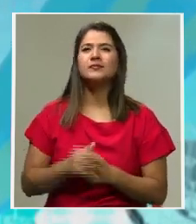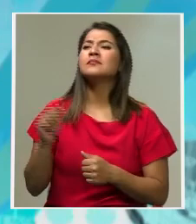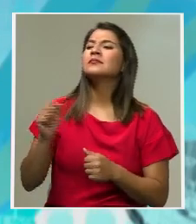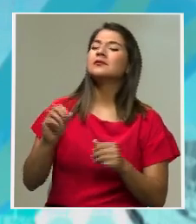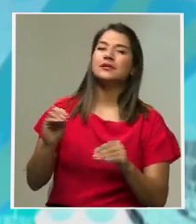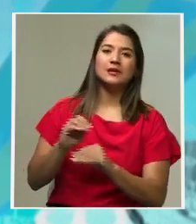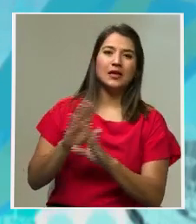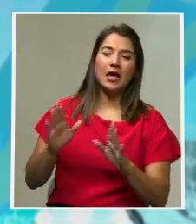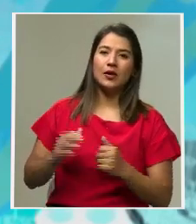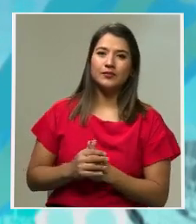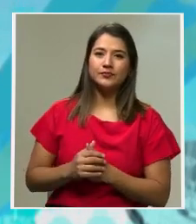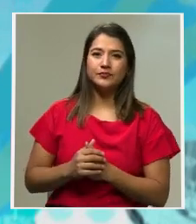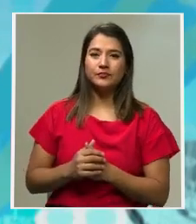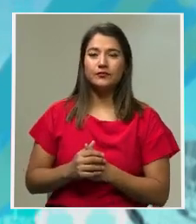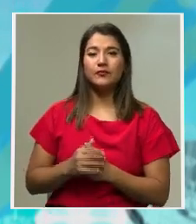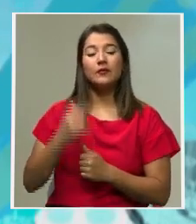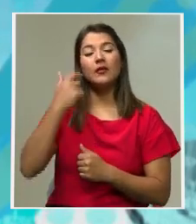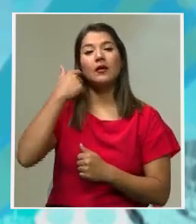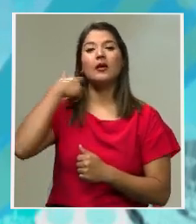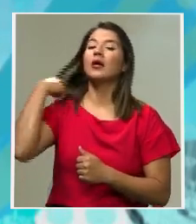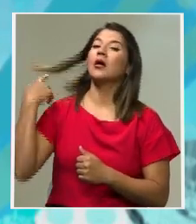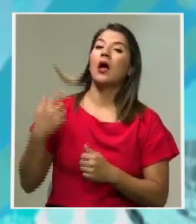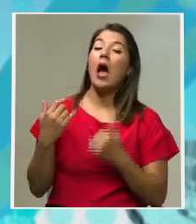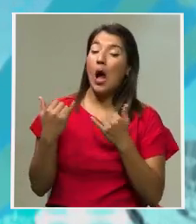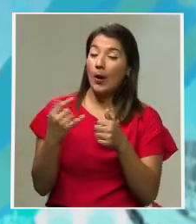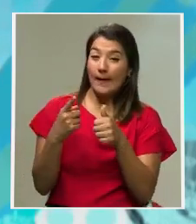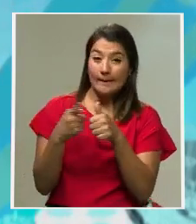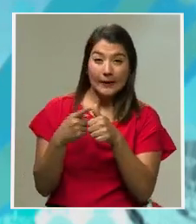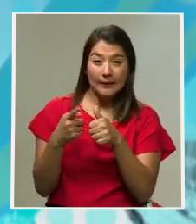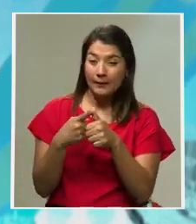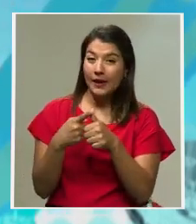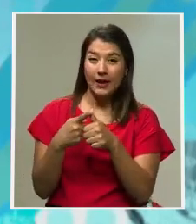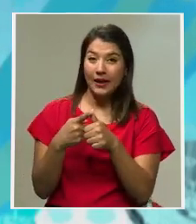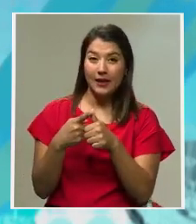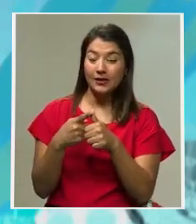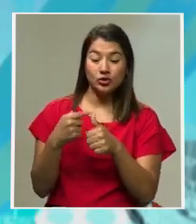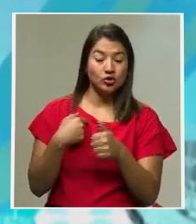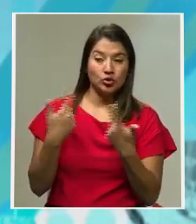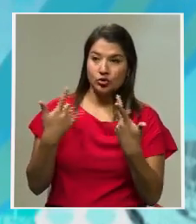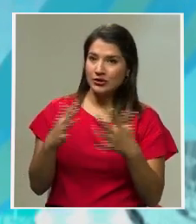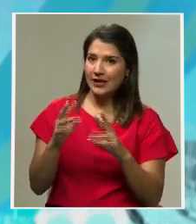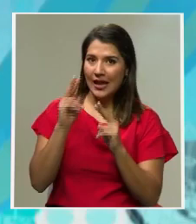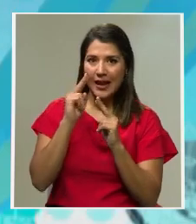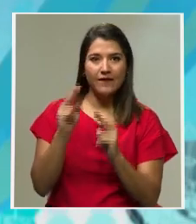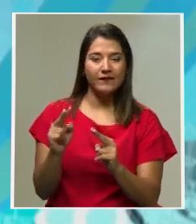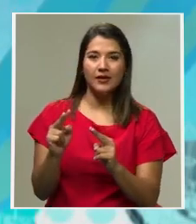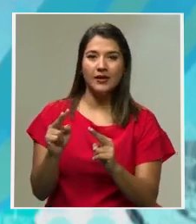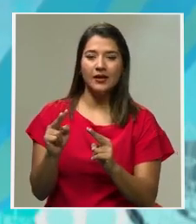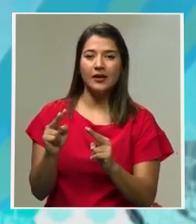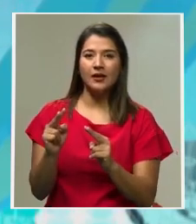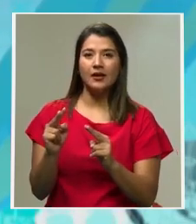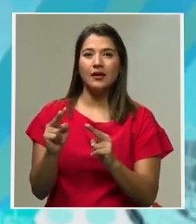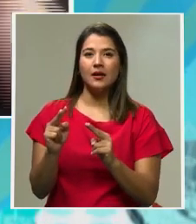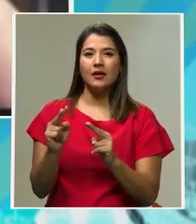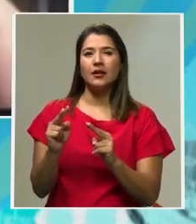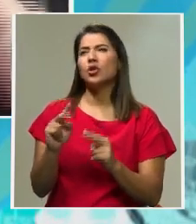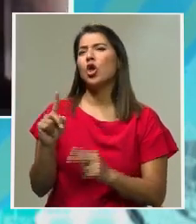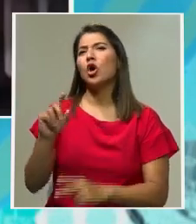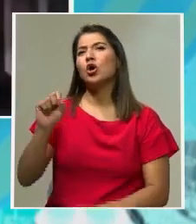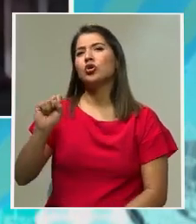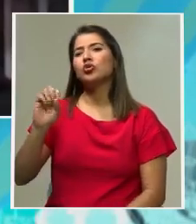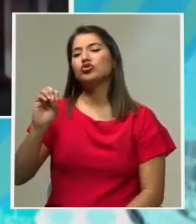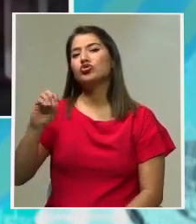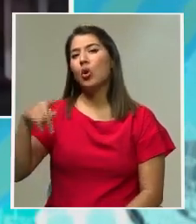Absolutamente. Boardwalk Empire, que es de las primeras que ya me agarró y toda la cosa, más que Los Soprano, qué sé